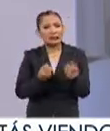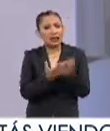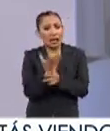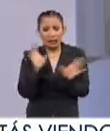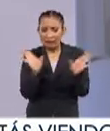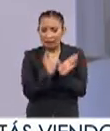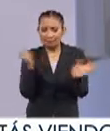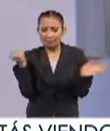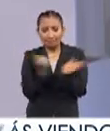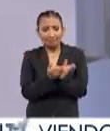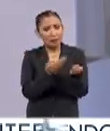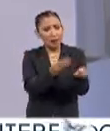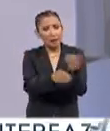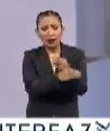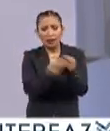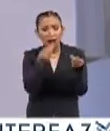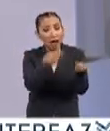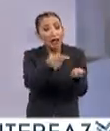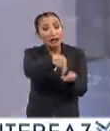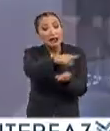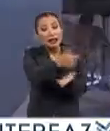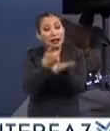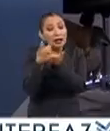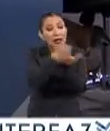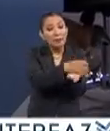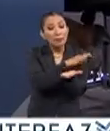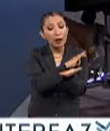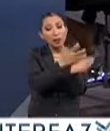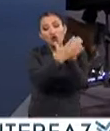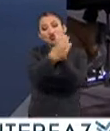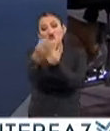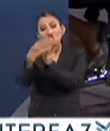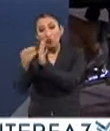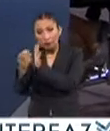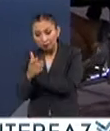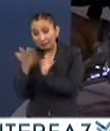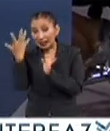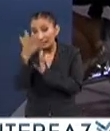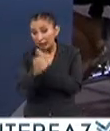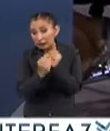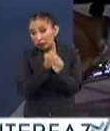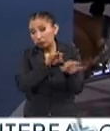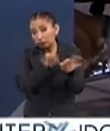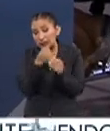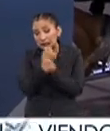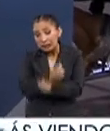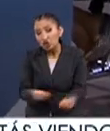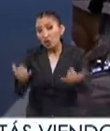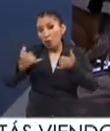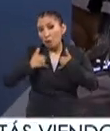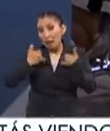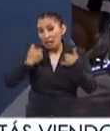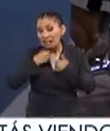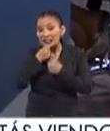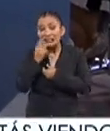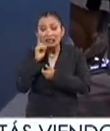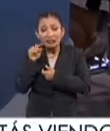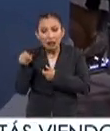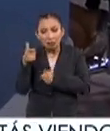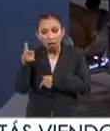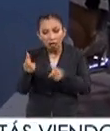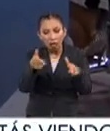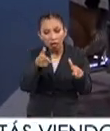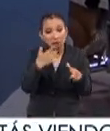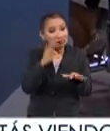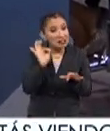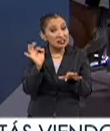su certificado y con todo el material para que las asistentes puedan multiplicar. Después de 10 años de trabajar con niños y con jóvenes y con niñas, me di cuenta